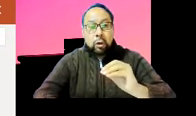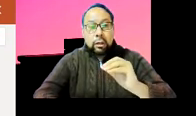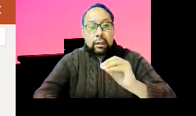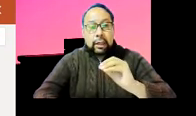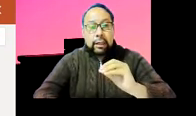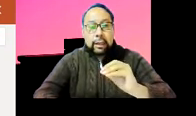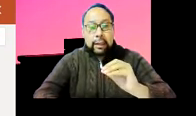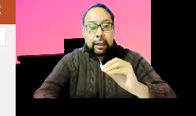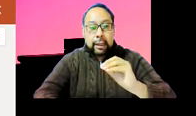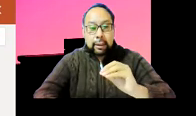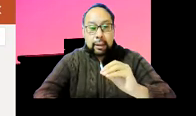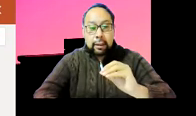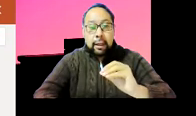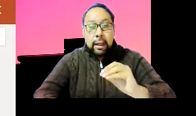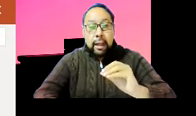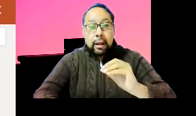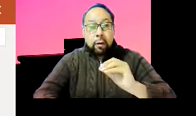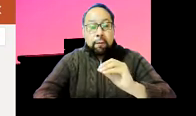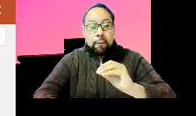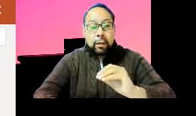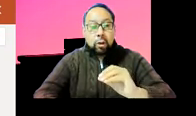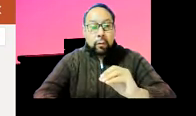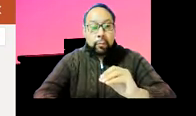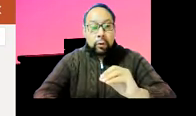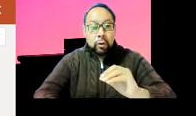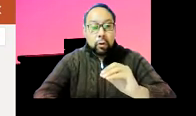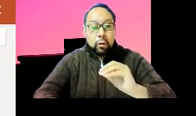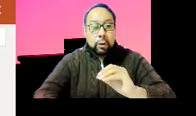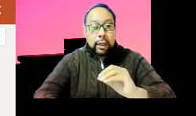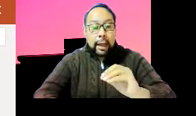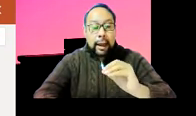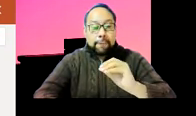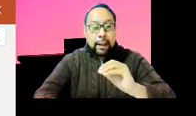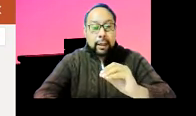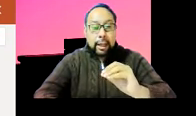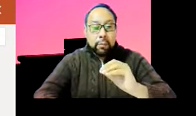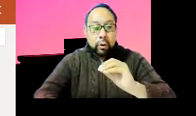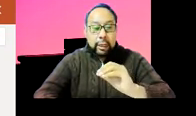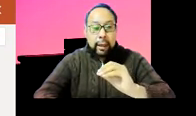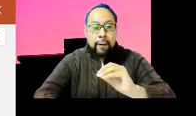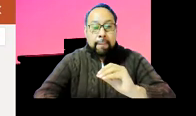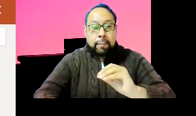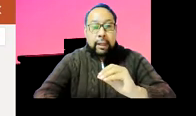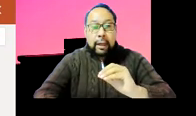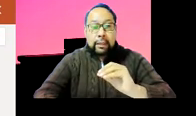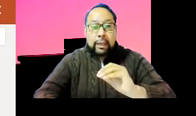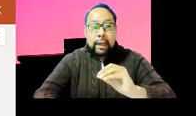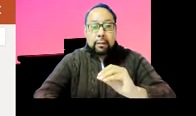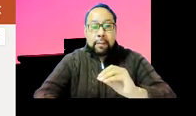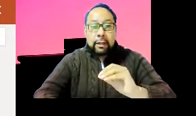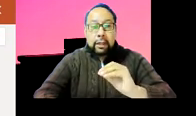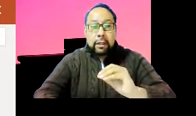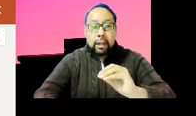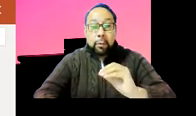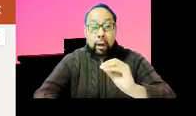existe inconsistencia entre estas, el conflicto nos conduce a la falta de armonía de las